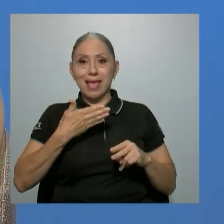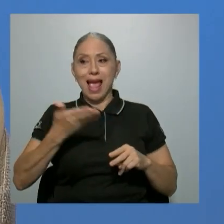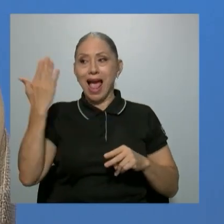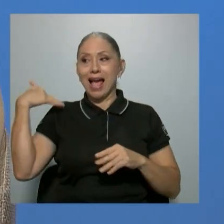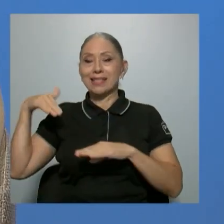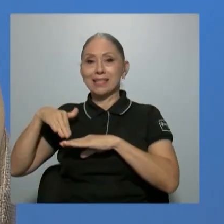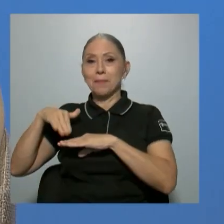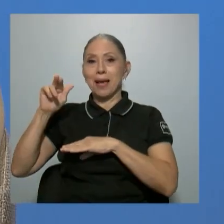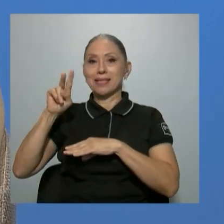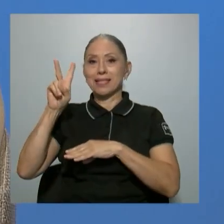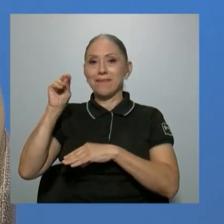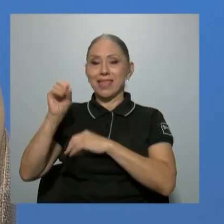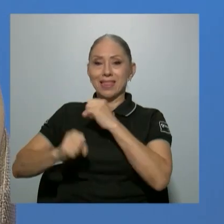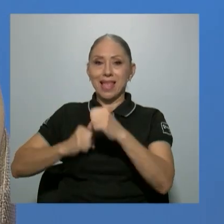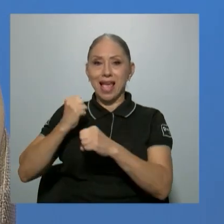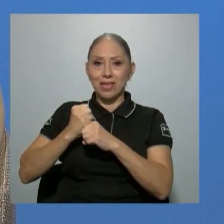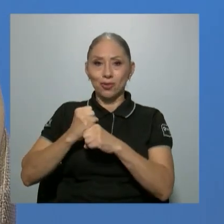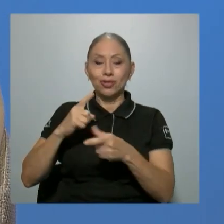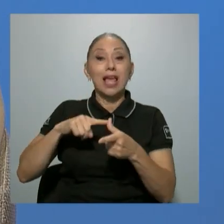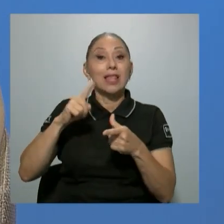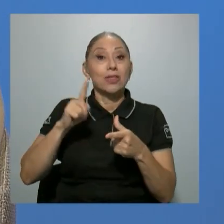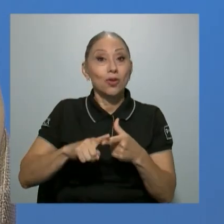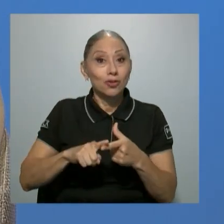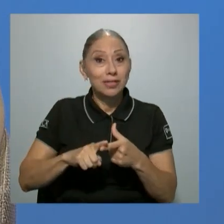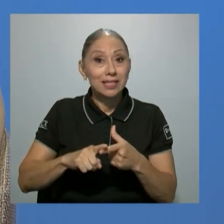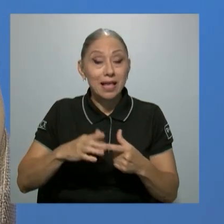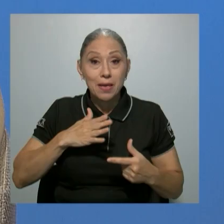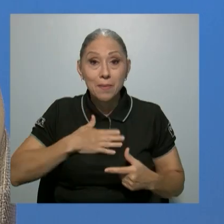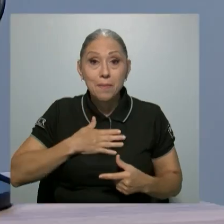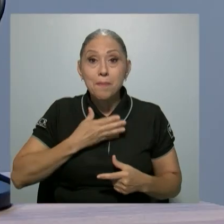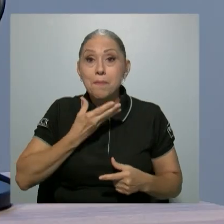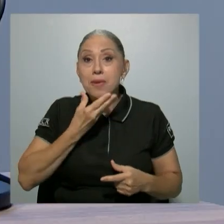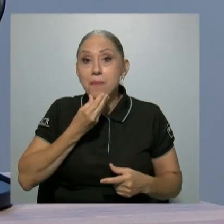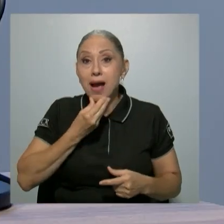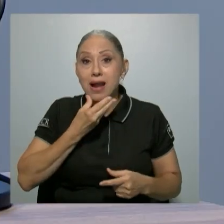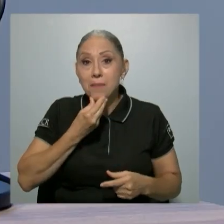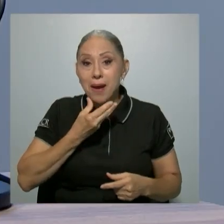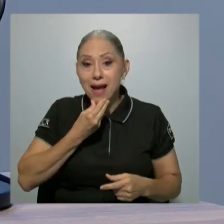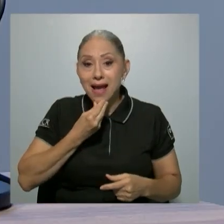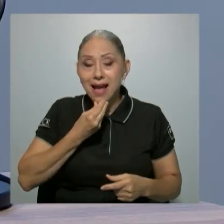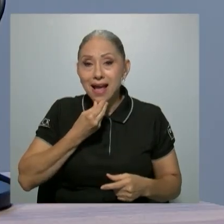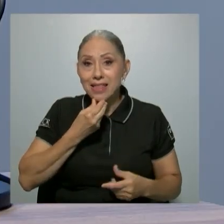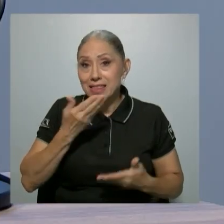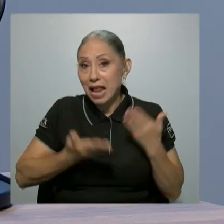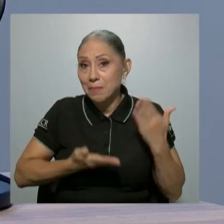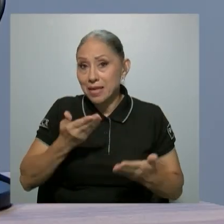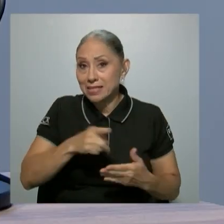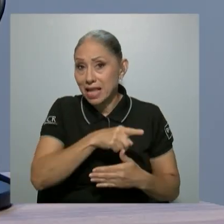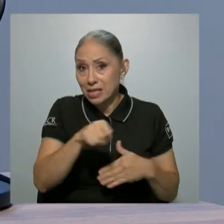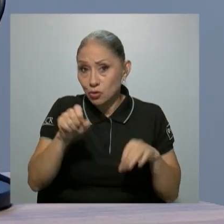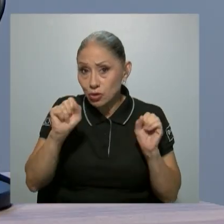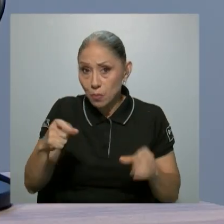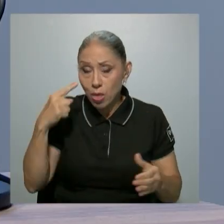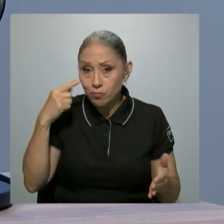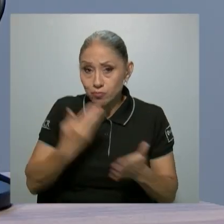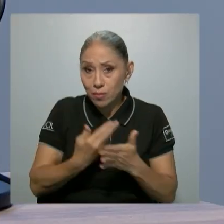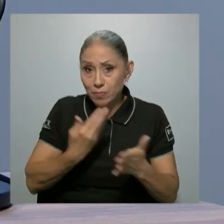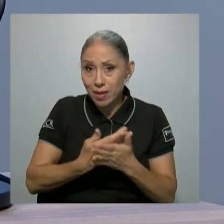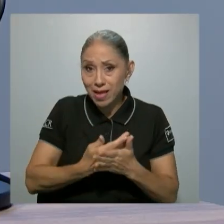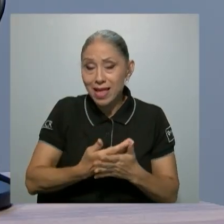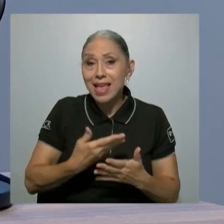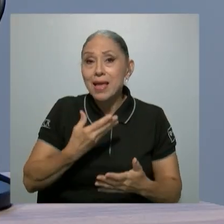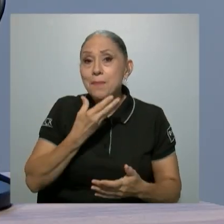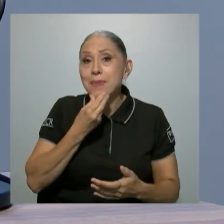que el cambio demográfico, mi barba, y esa tal vez es la cosa más notable, no